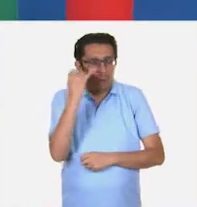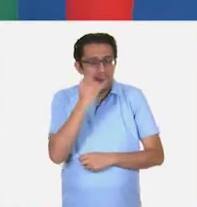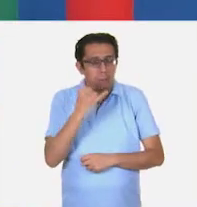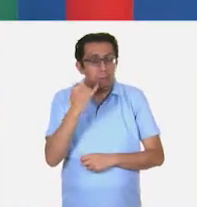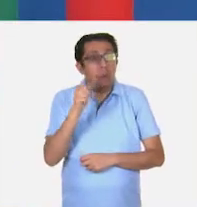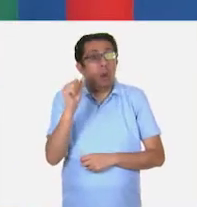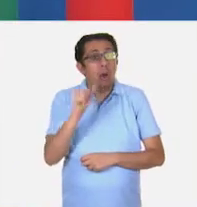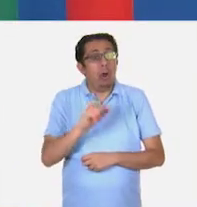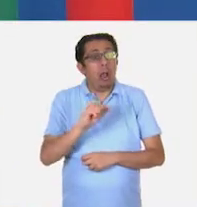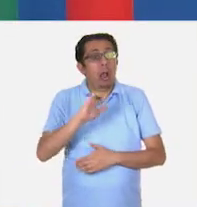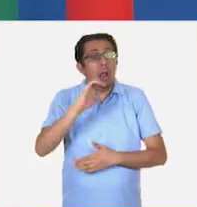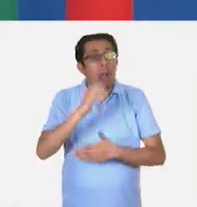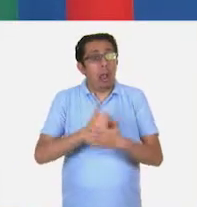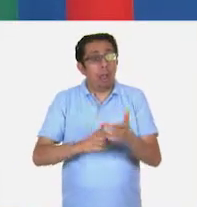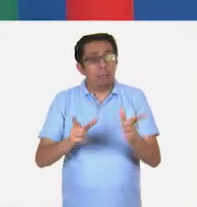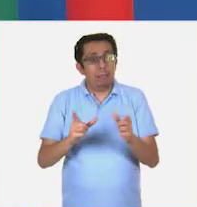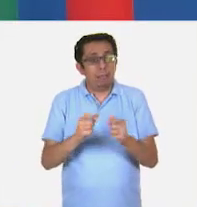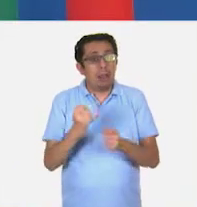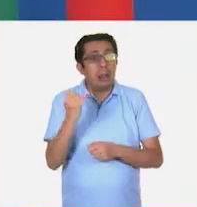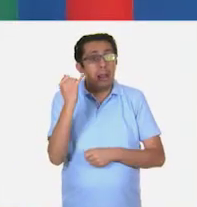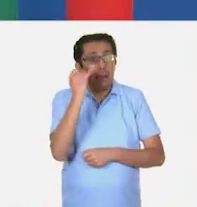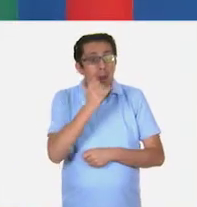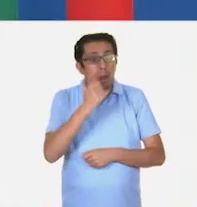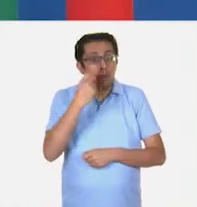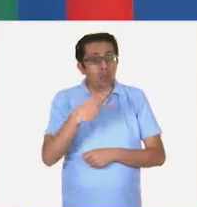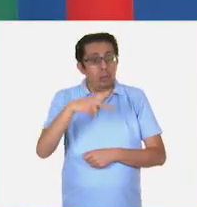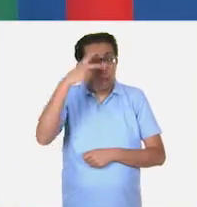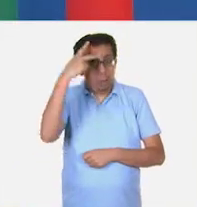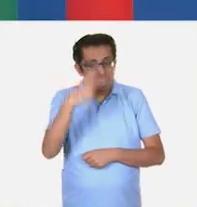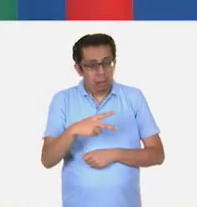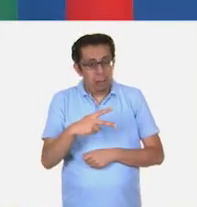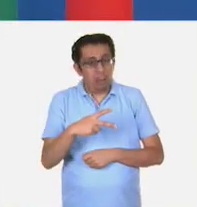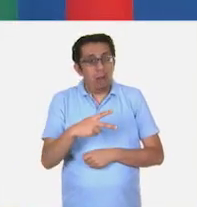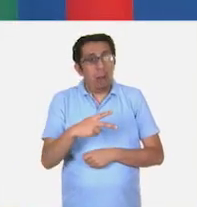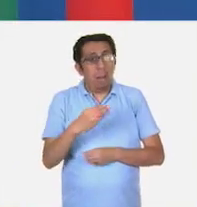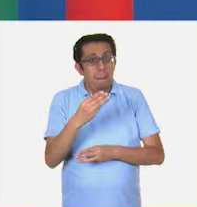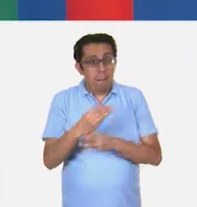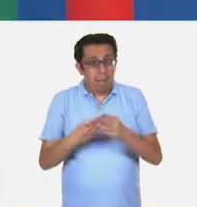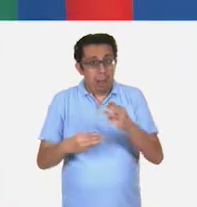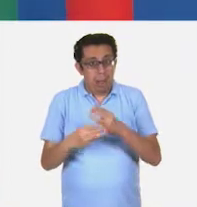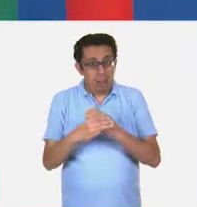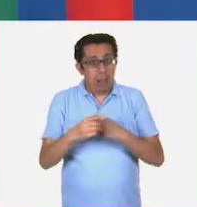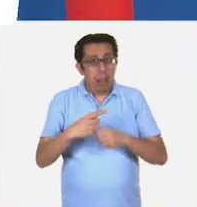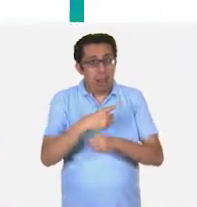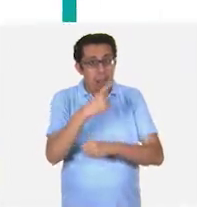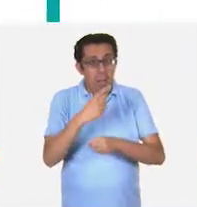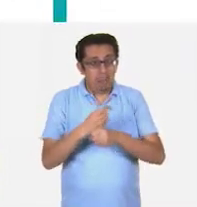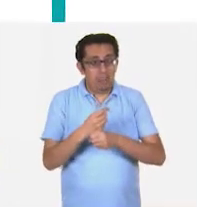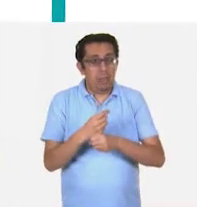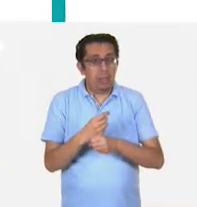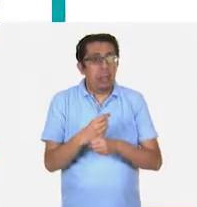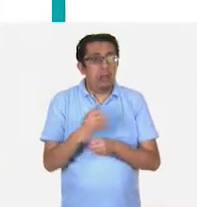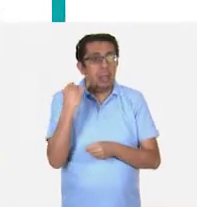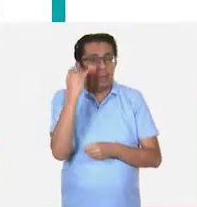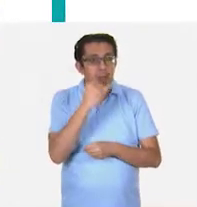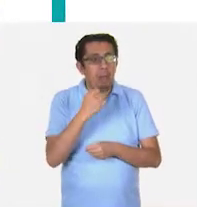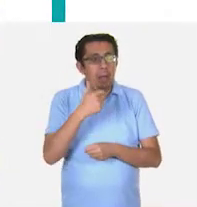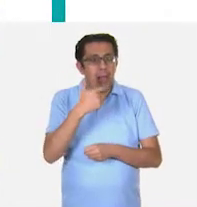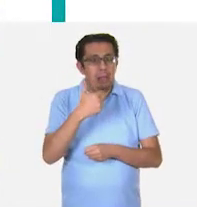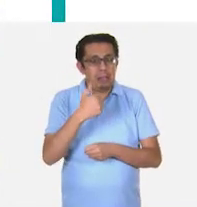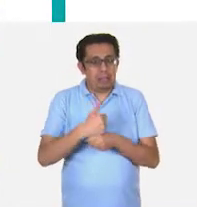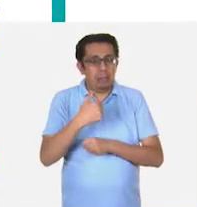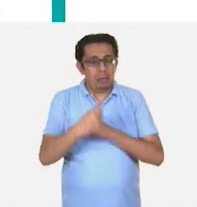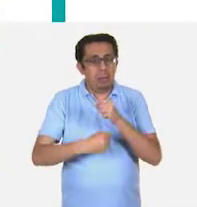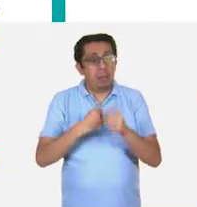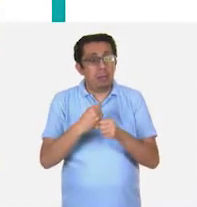hemos terminado con Las Lenguas de México, lengua materna, clase bilingüe, sexto grado. A continuación,